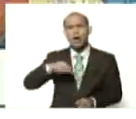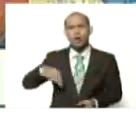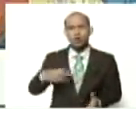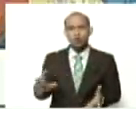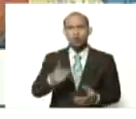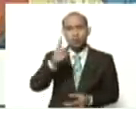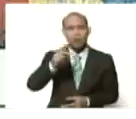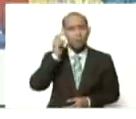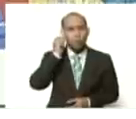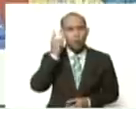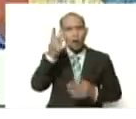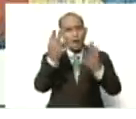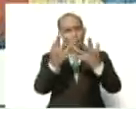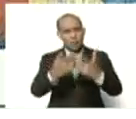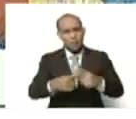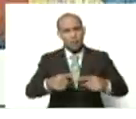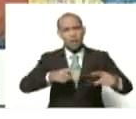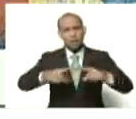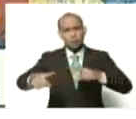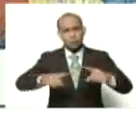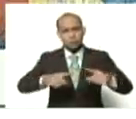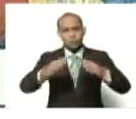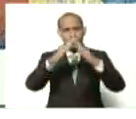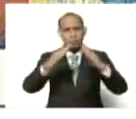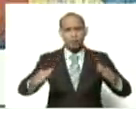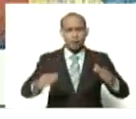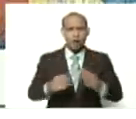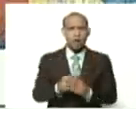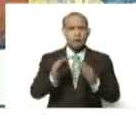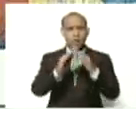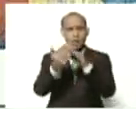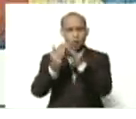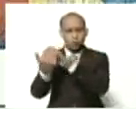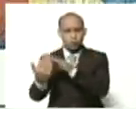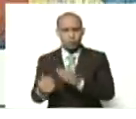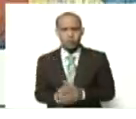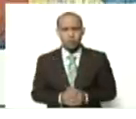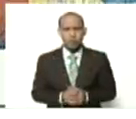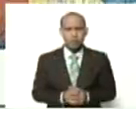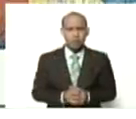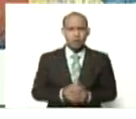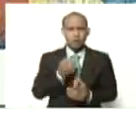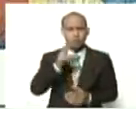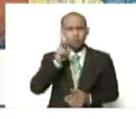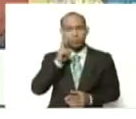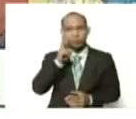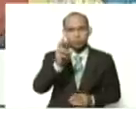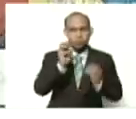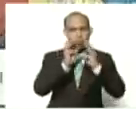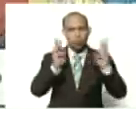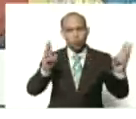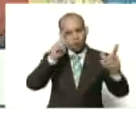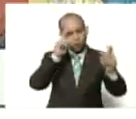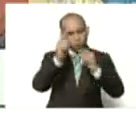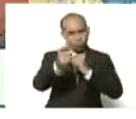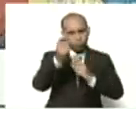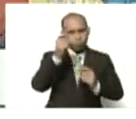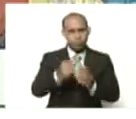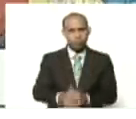las cosas, llevando el hogar, llevando la comunidad, por eso nuestra admiración. Y